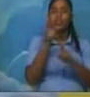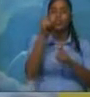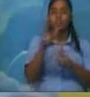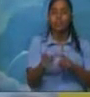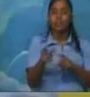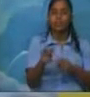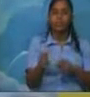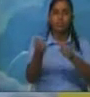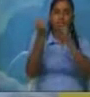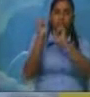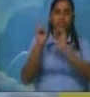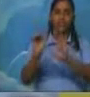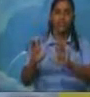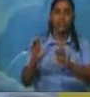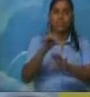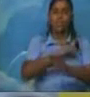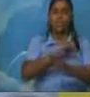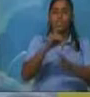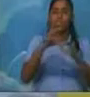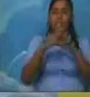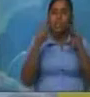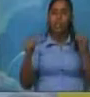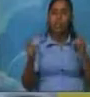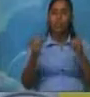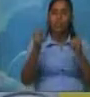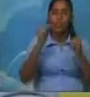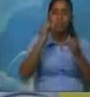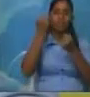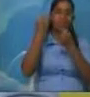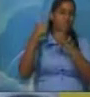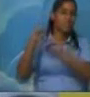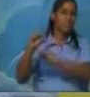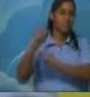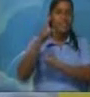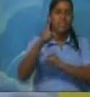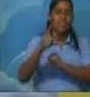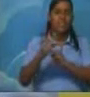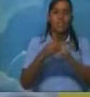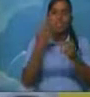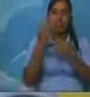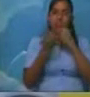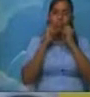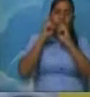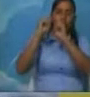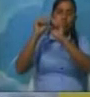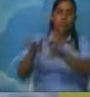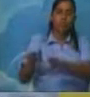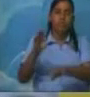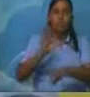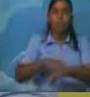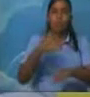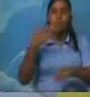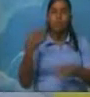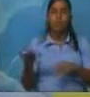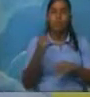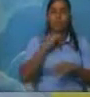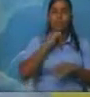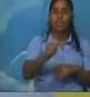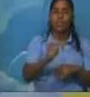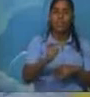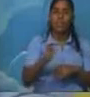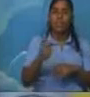anatema del del todo serás y la abominar porque es